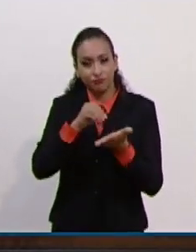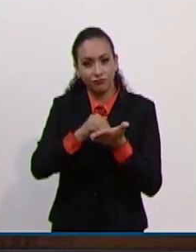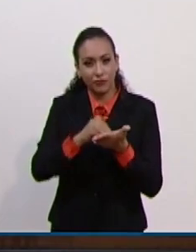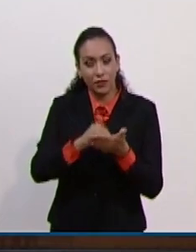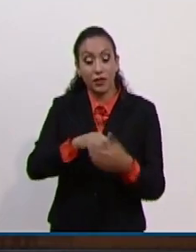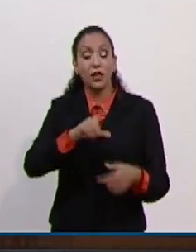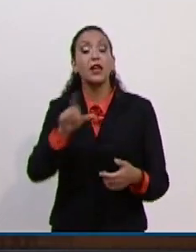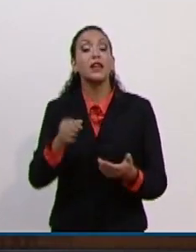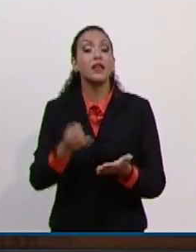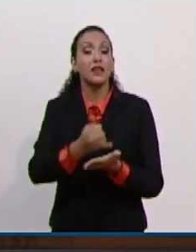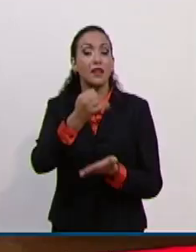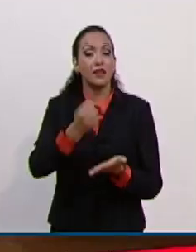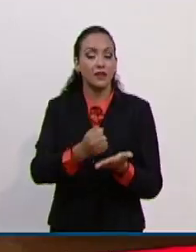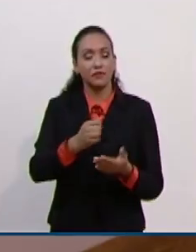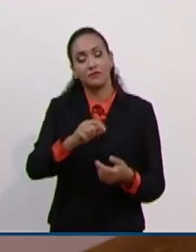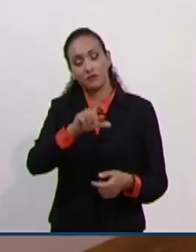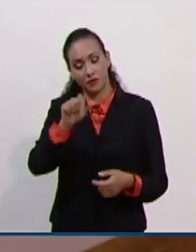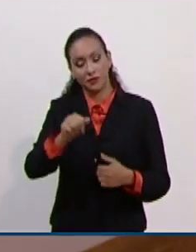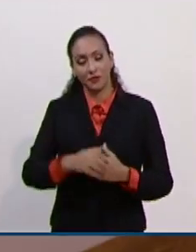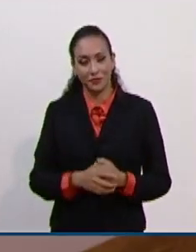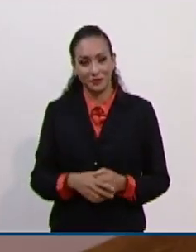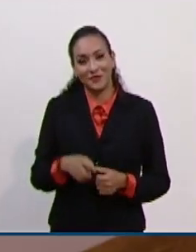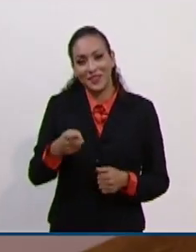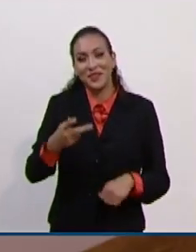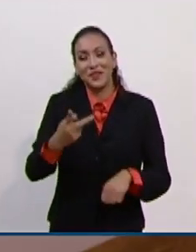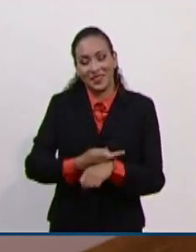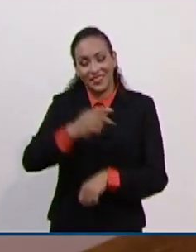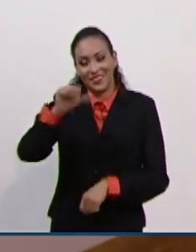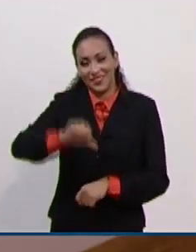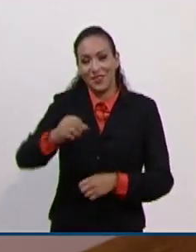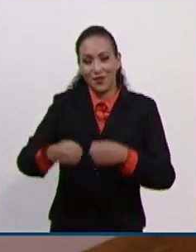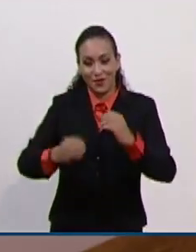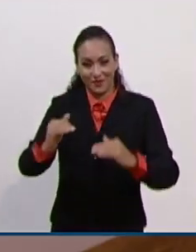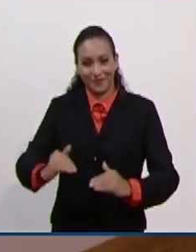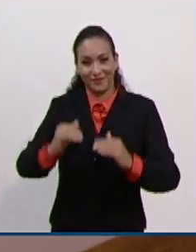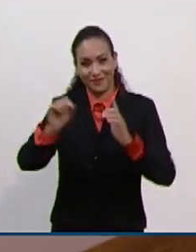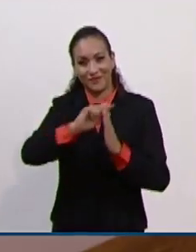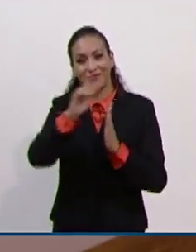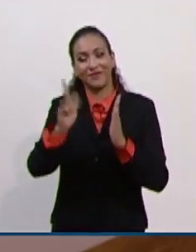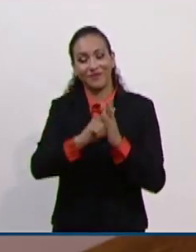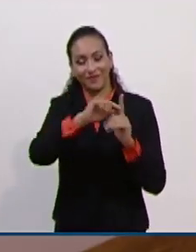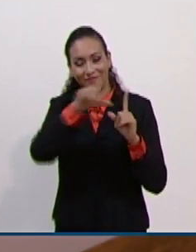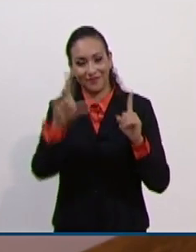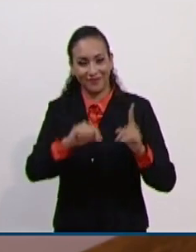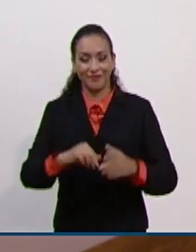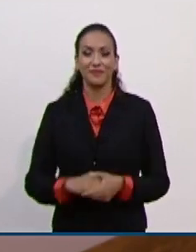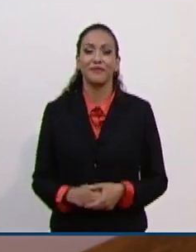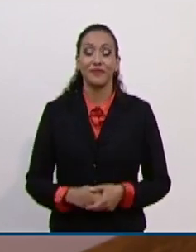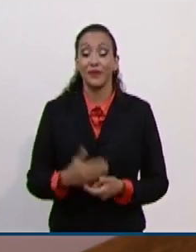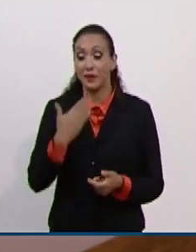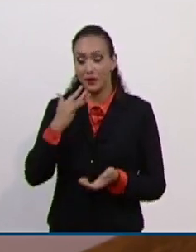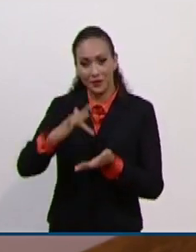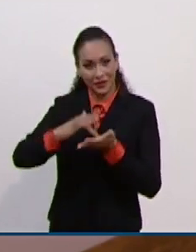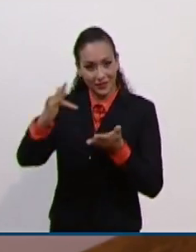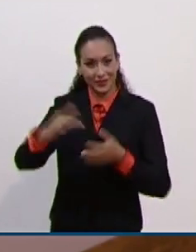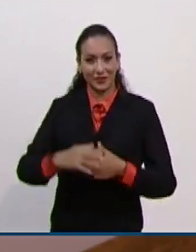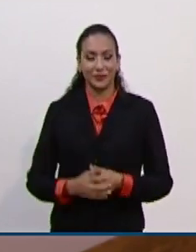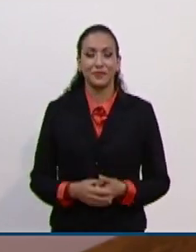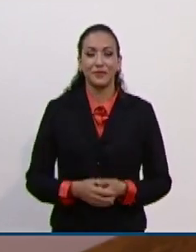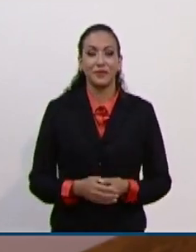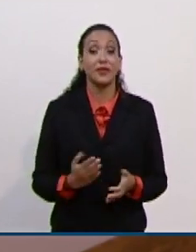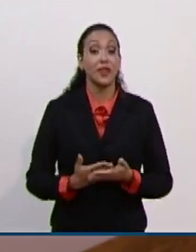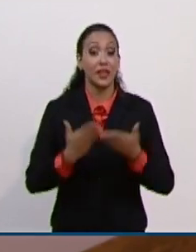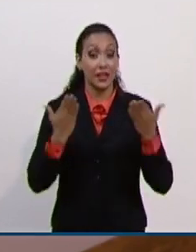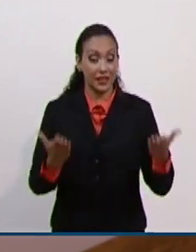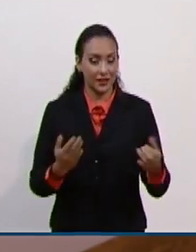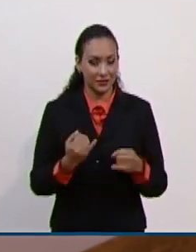próxima sesión pública. Es lo que sucedió en la sesión de la Suprema Corte de Justicia. Muchas gracias, Mario, por tu reporte. Y bueno,